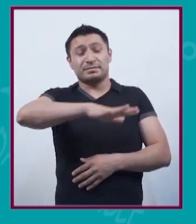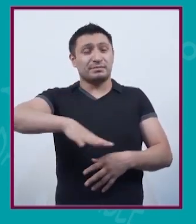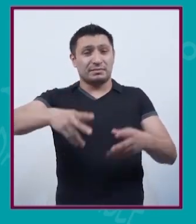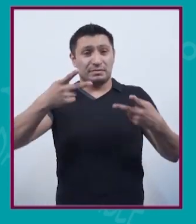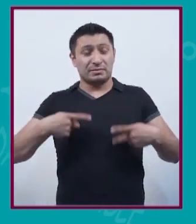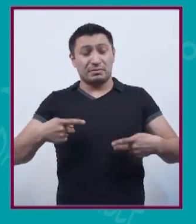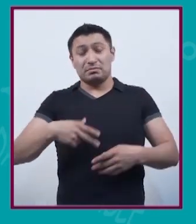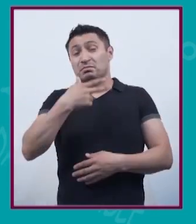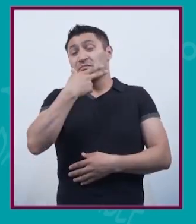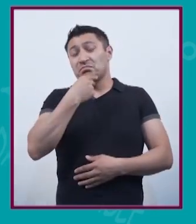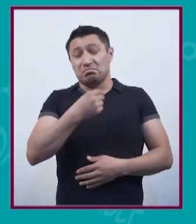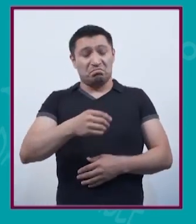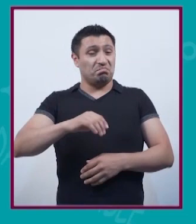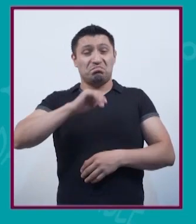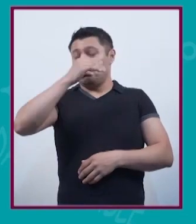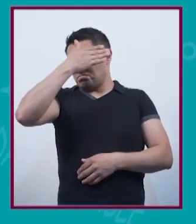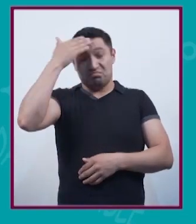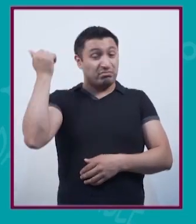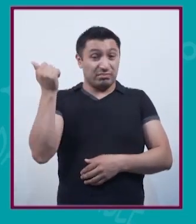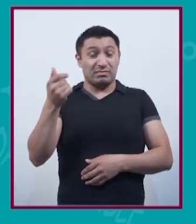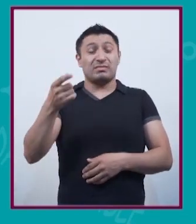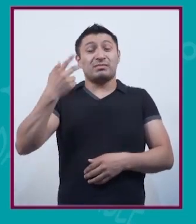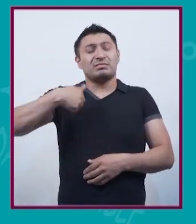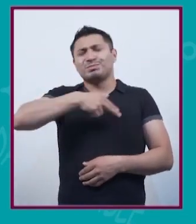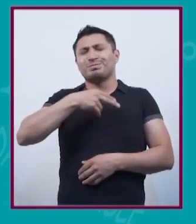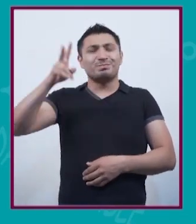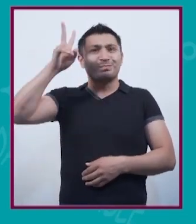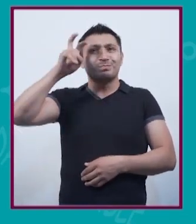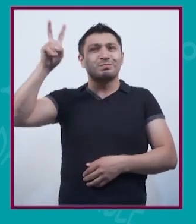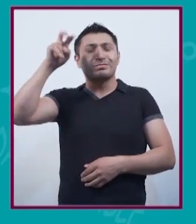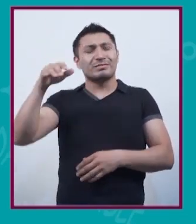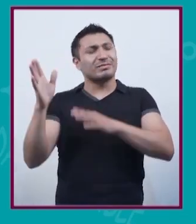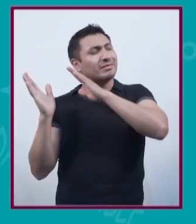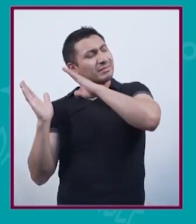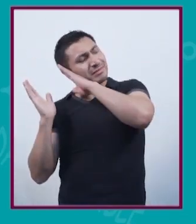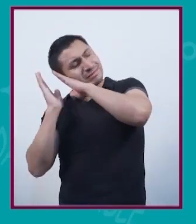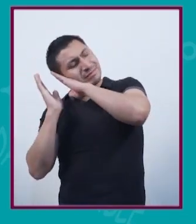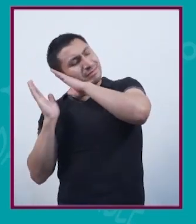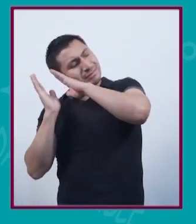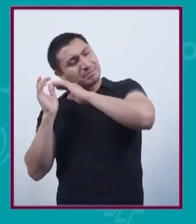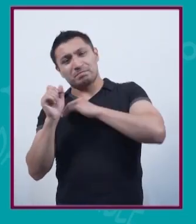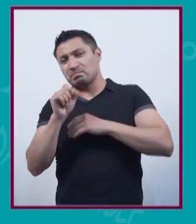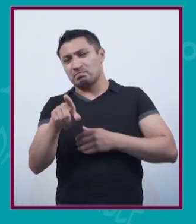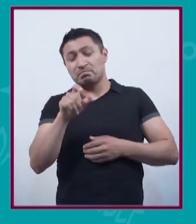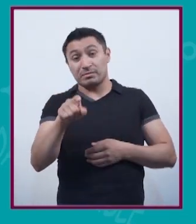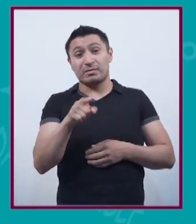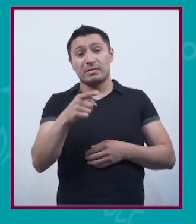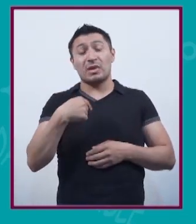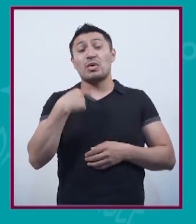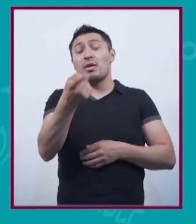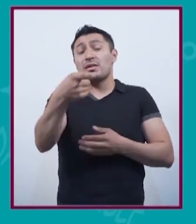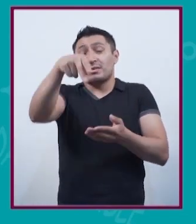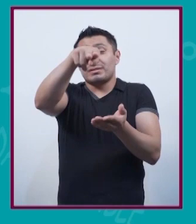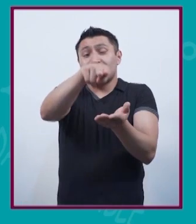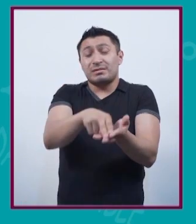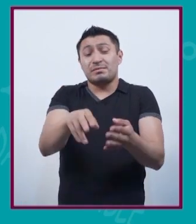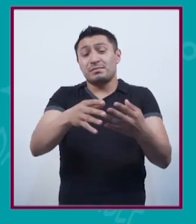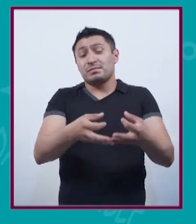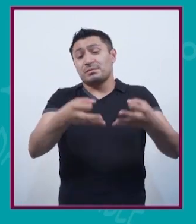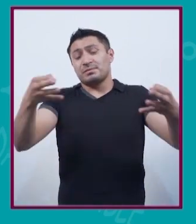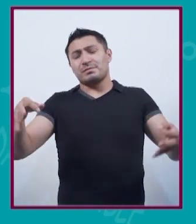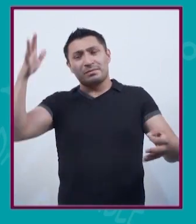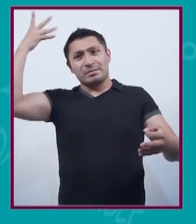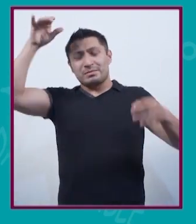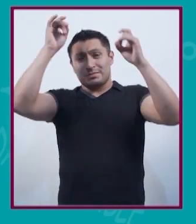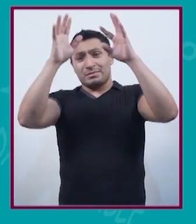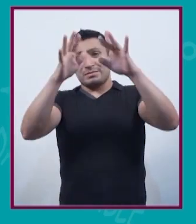dormirme en ella los hombres no supieron, y que hemos de soñar sobre la misma almohada. Te acostaré